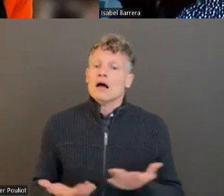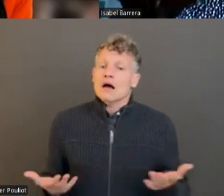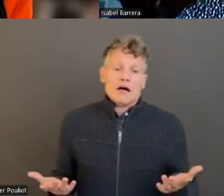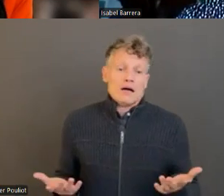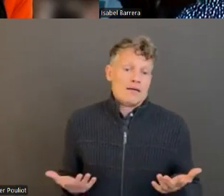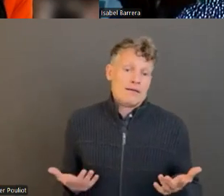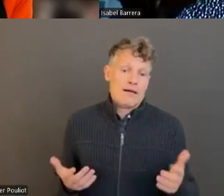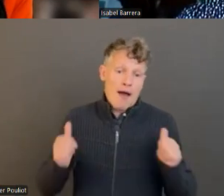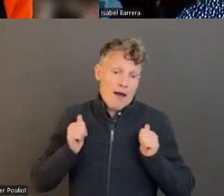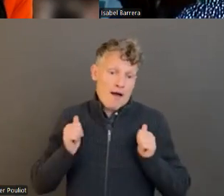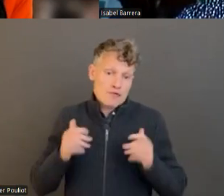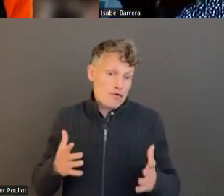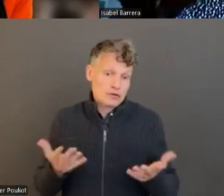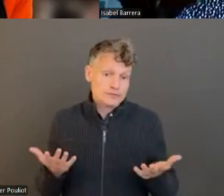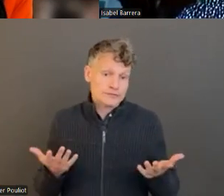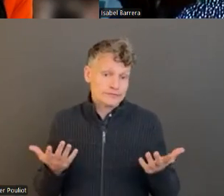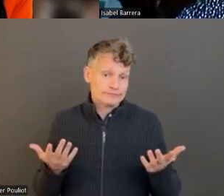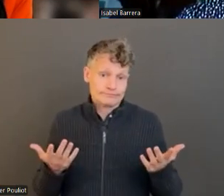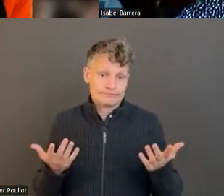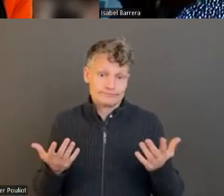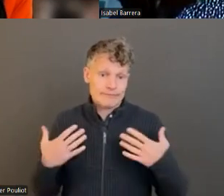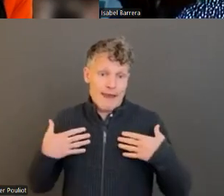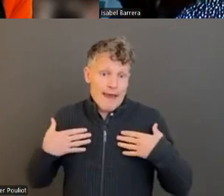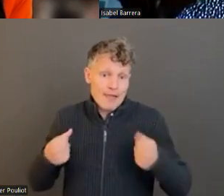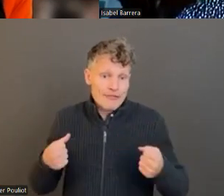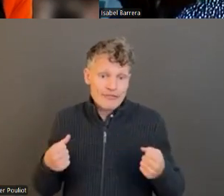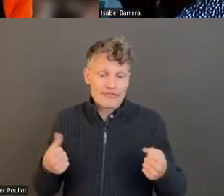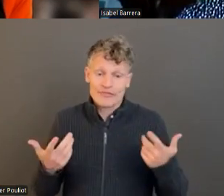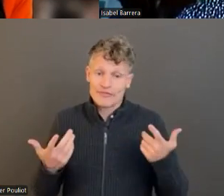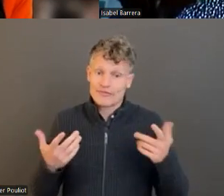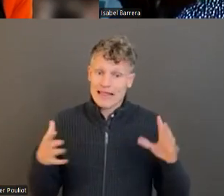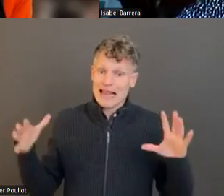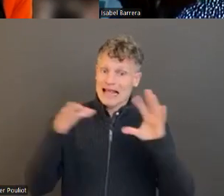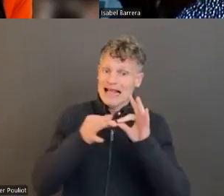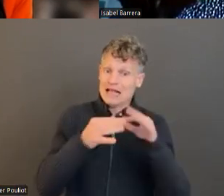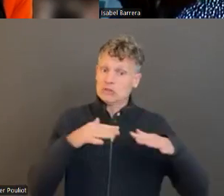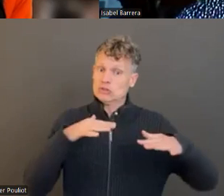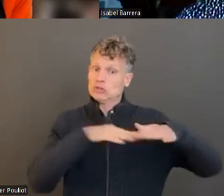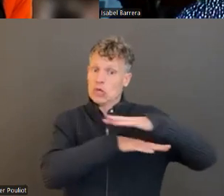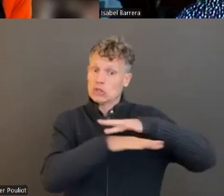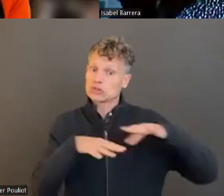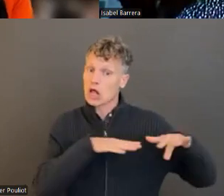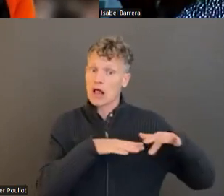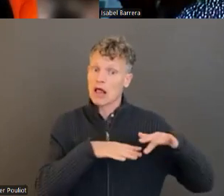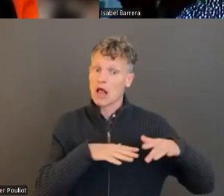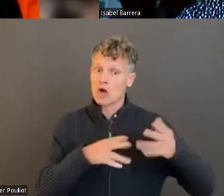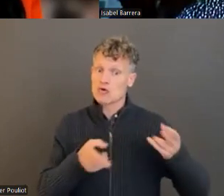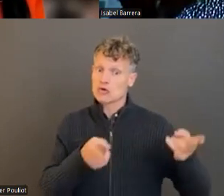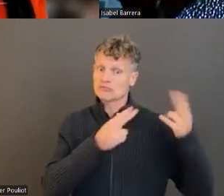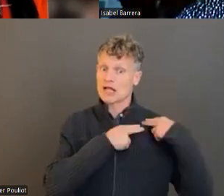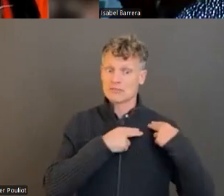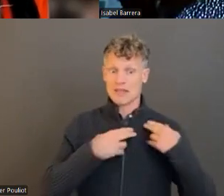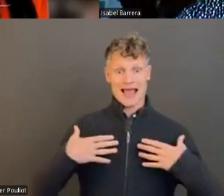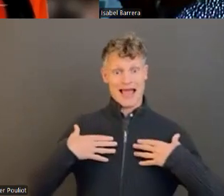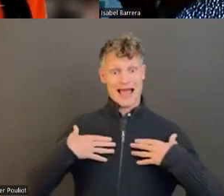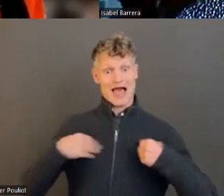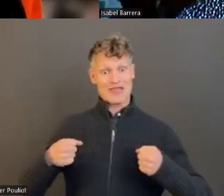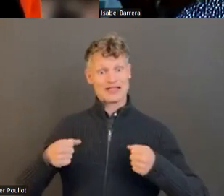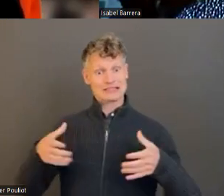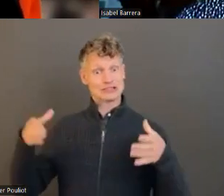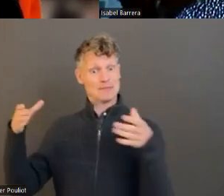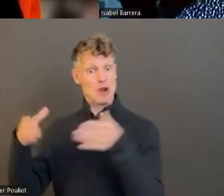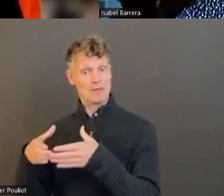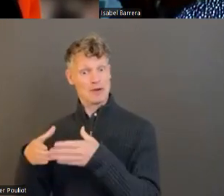pueda hacerlo desde el sector sanitario, sino que hay un papel importante de otros sectores sociales y de otros sectores en el